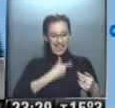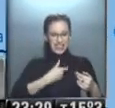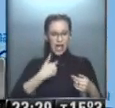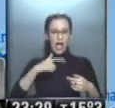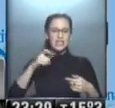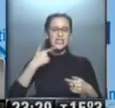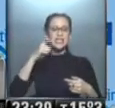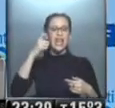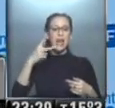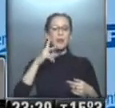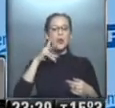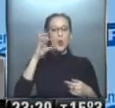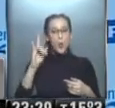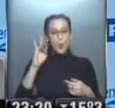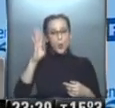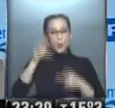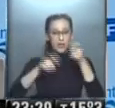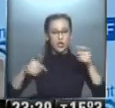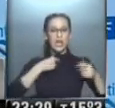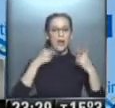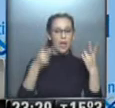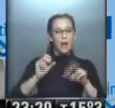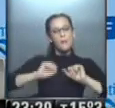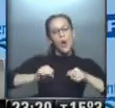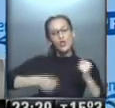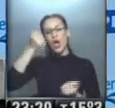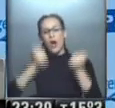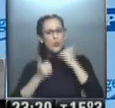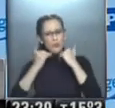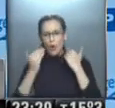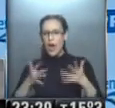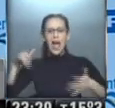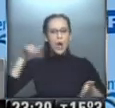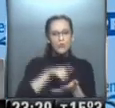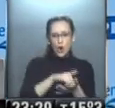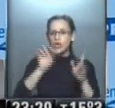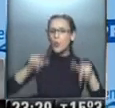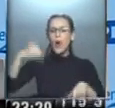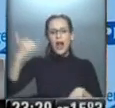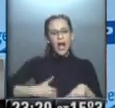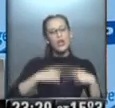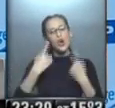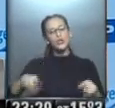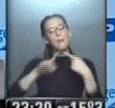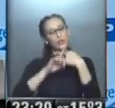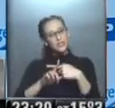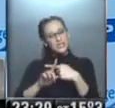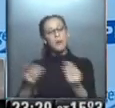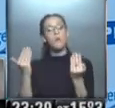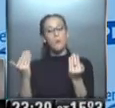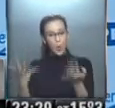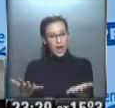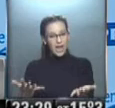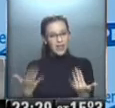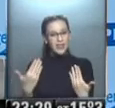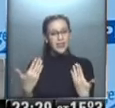que quiere conocer la Argentina, sea en moto, sea en auto, sea en avión, y lo ayude a tener servicios que